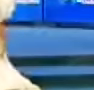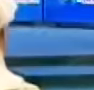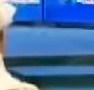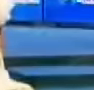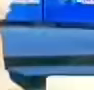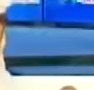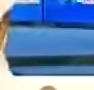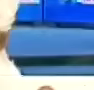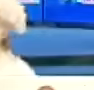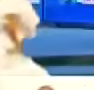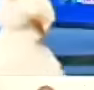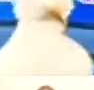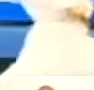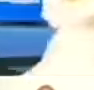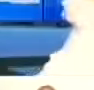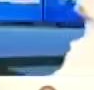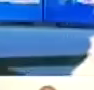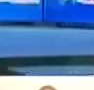cultura!